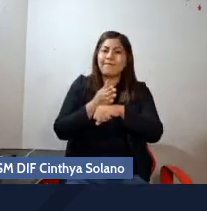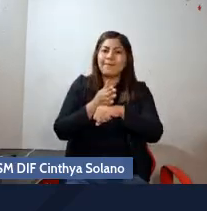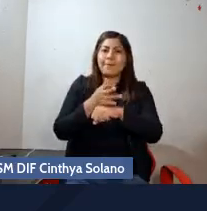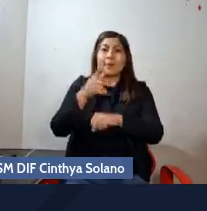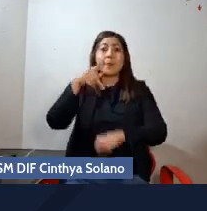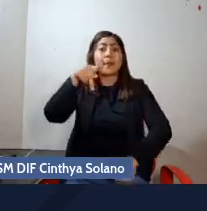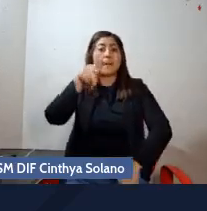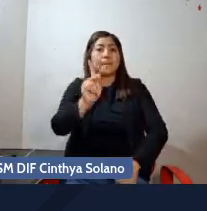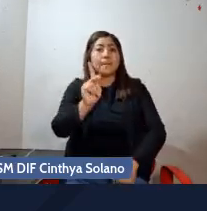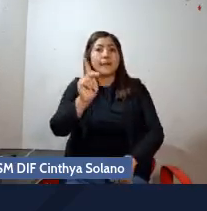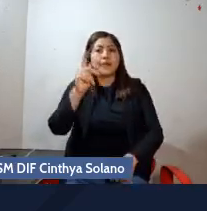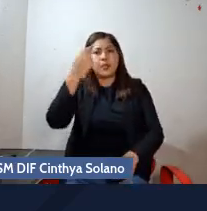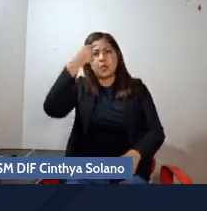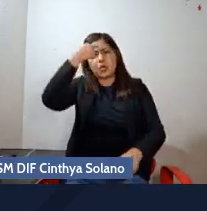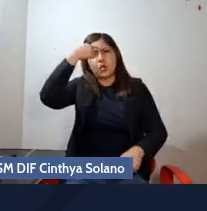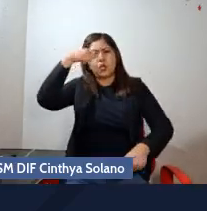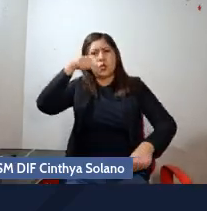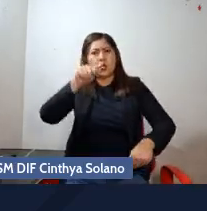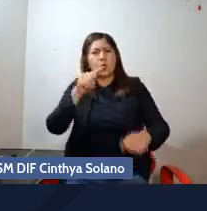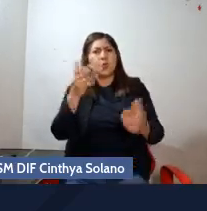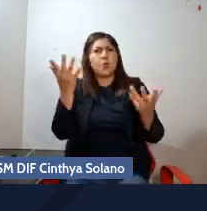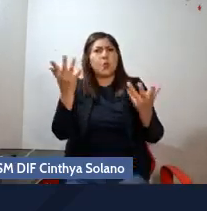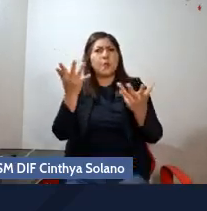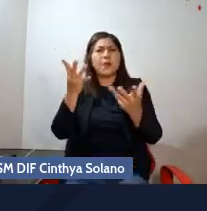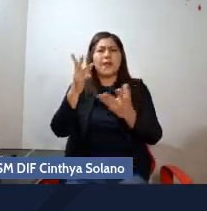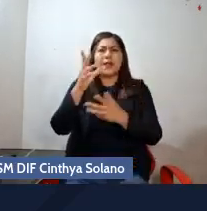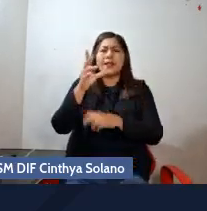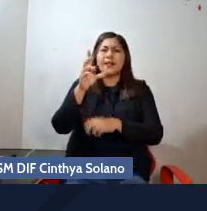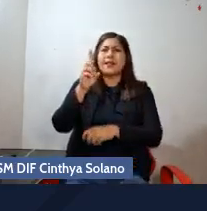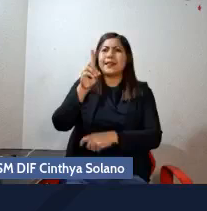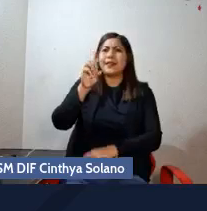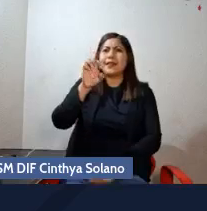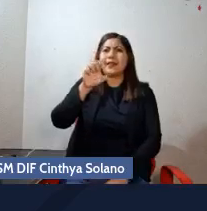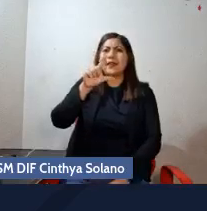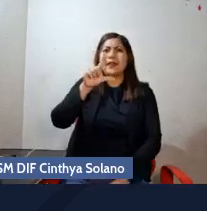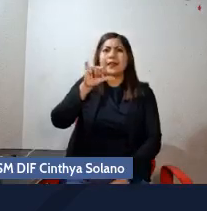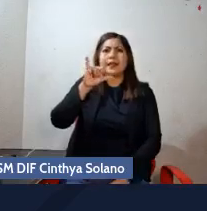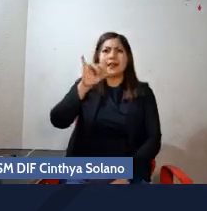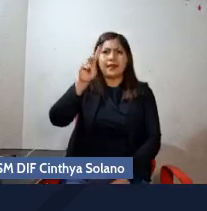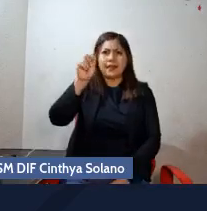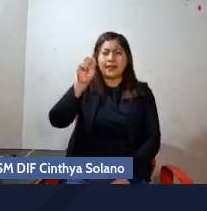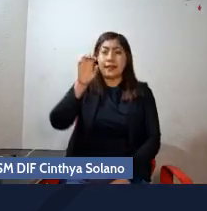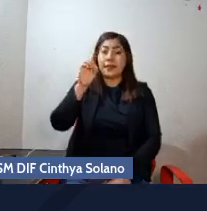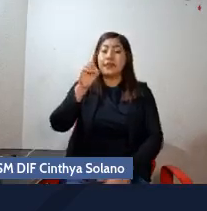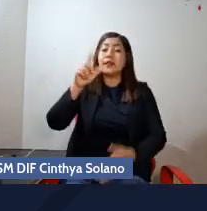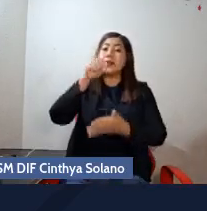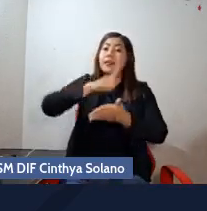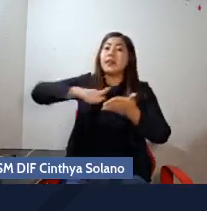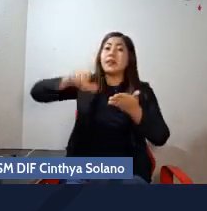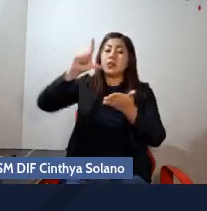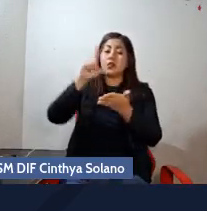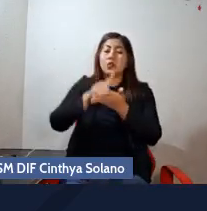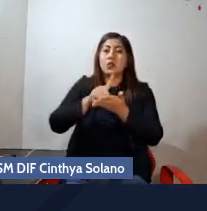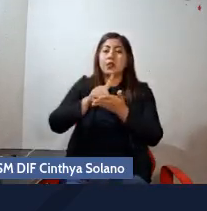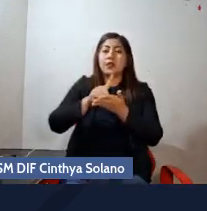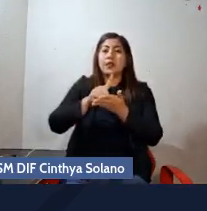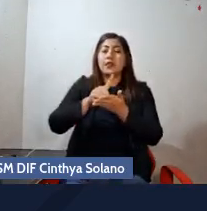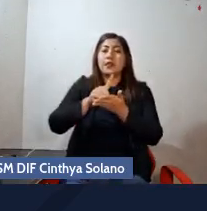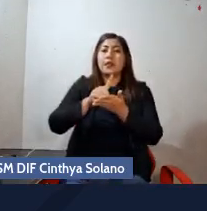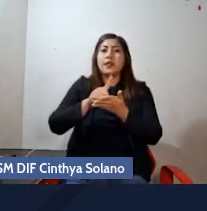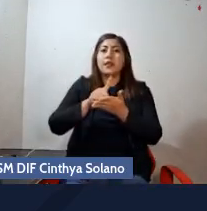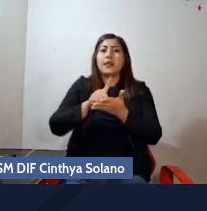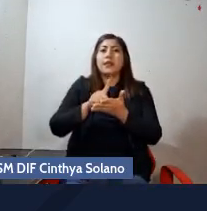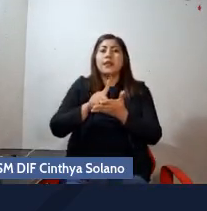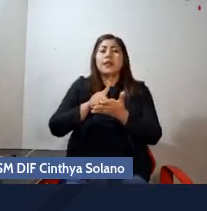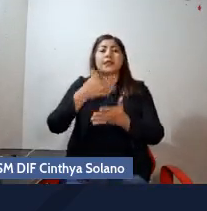electoral, sancionado acorde a la ley general en la materia, tienen que estar vulnerados forzosamente los